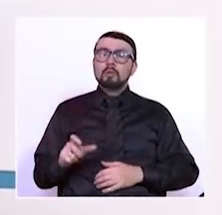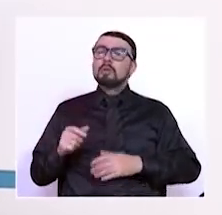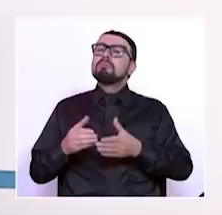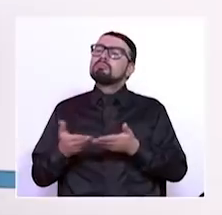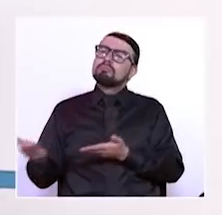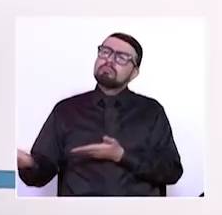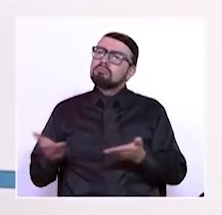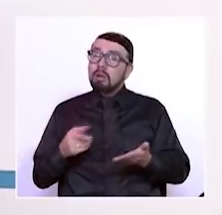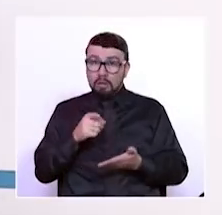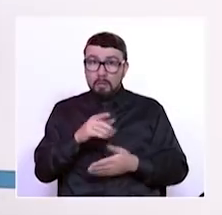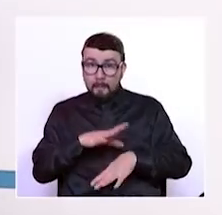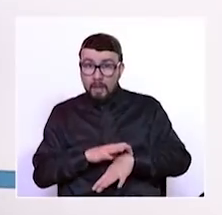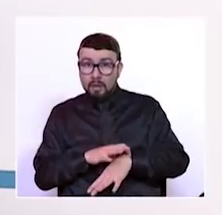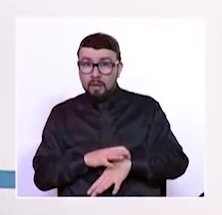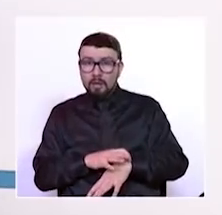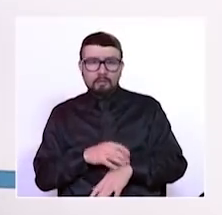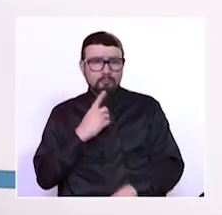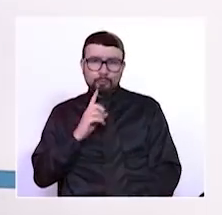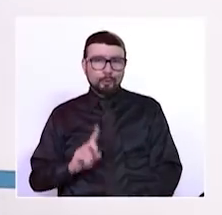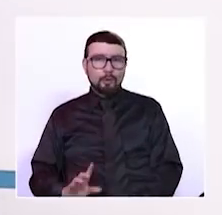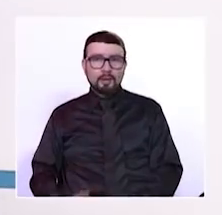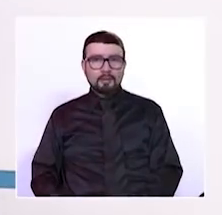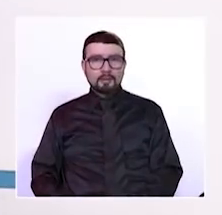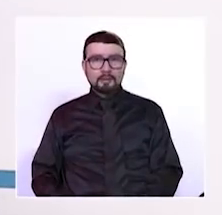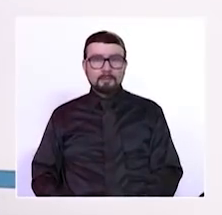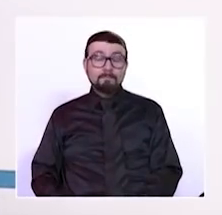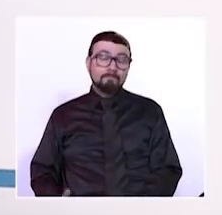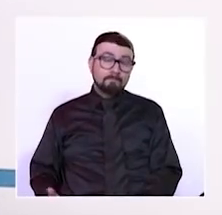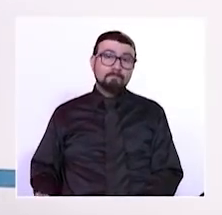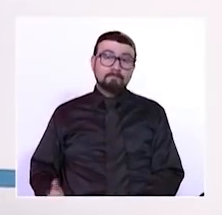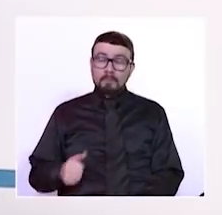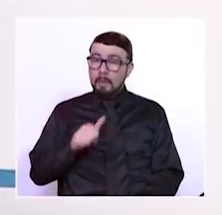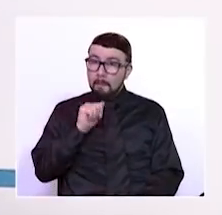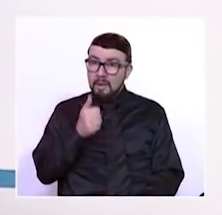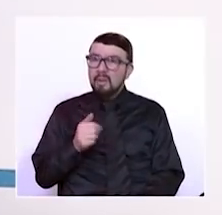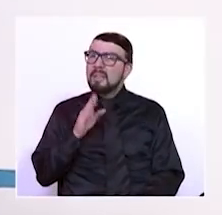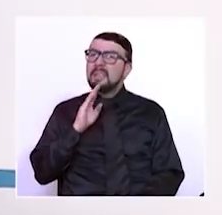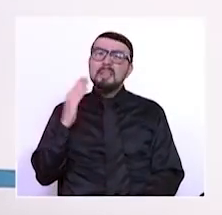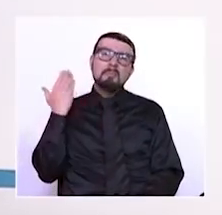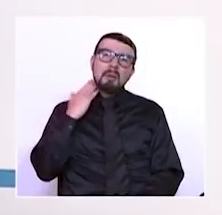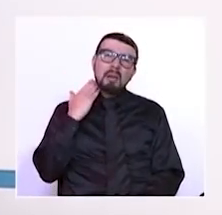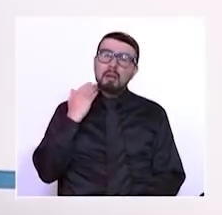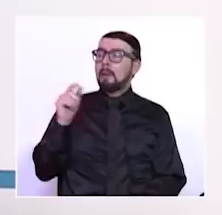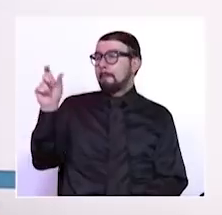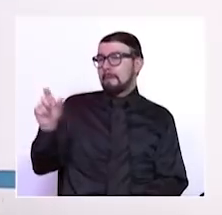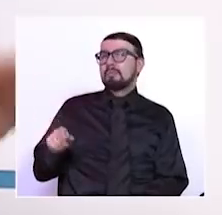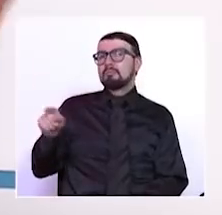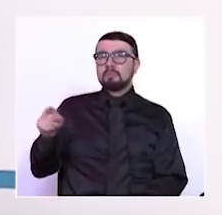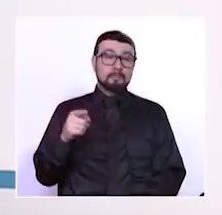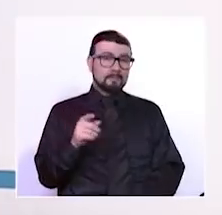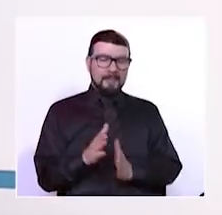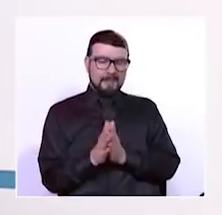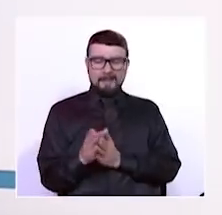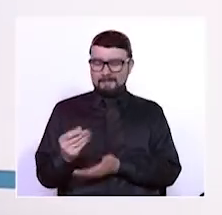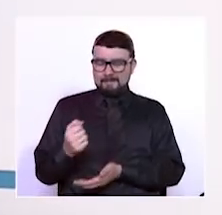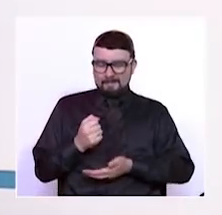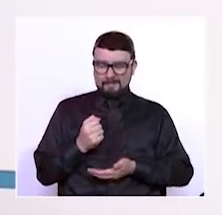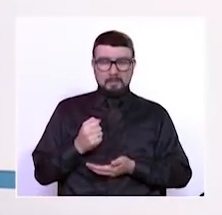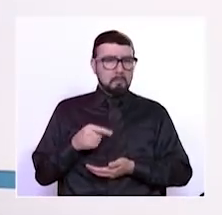médica, no lo es. Y finalmente, ¿quién pierde? El paciente. Sí, el otro se ganó unos